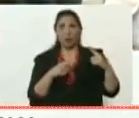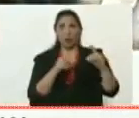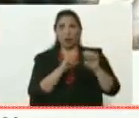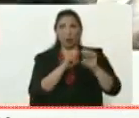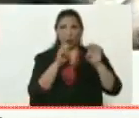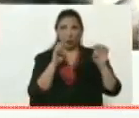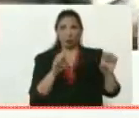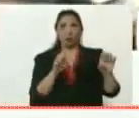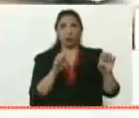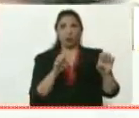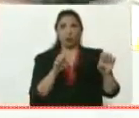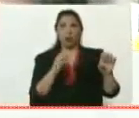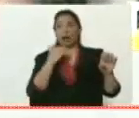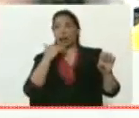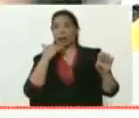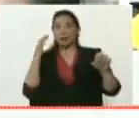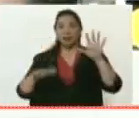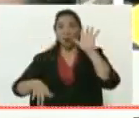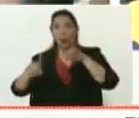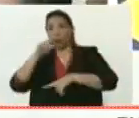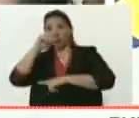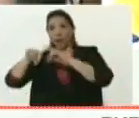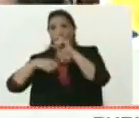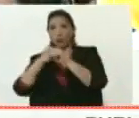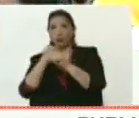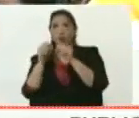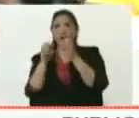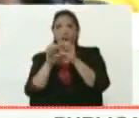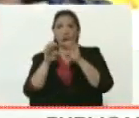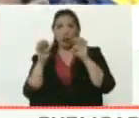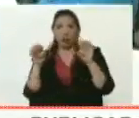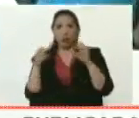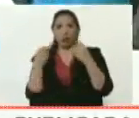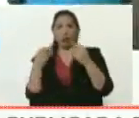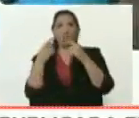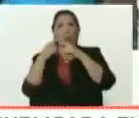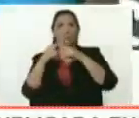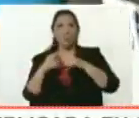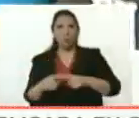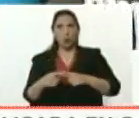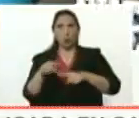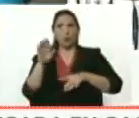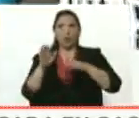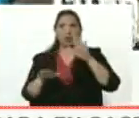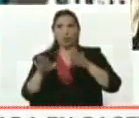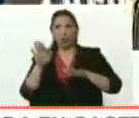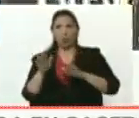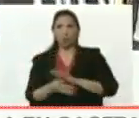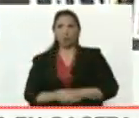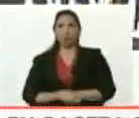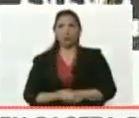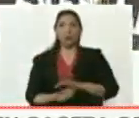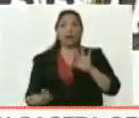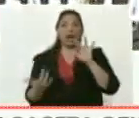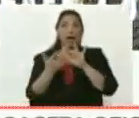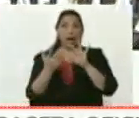educación a casi 11 años de educación como promedio. Es el